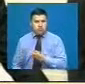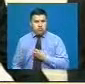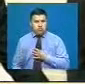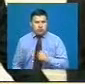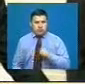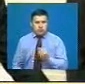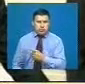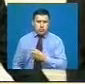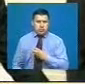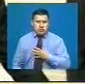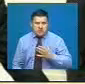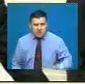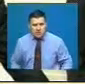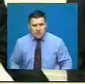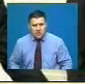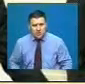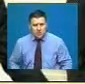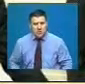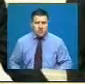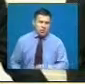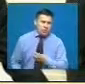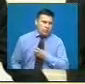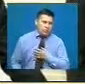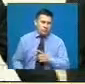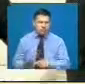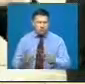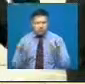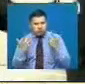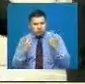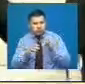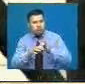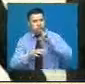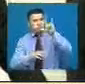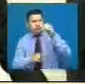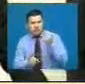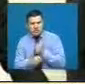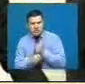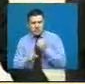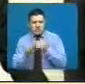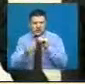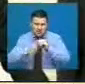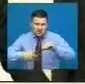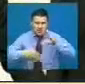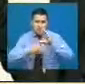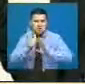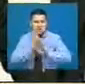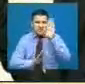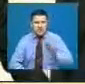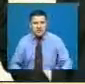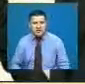oportunidades, con la oportunidad de prepararse en el exterior, de trabajar en el Banco Interamericano de